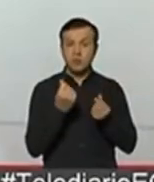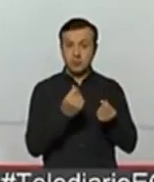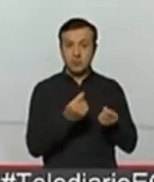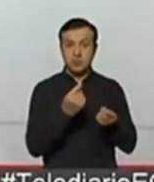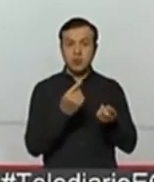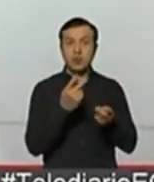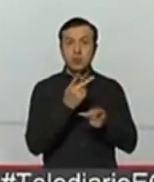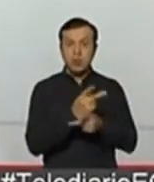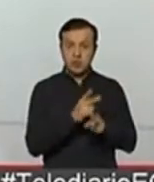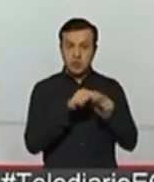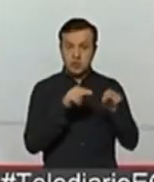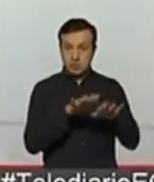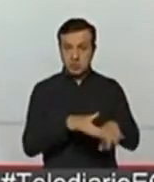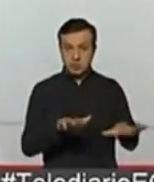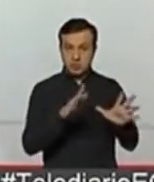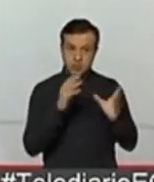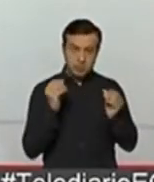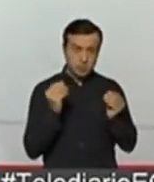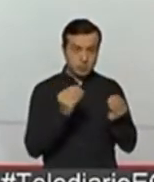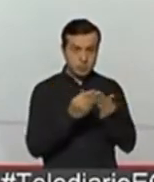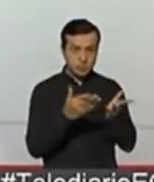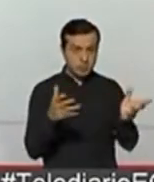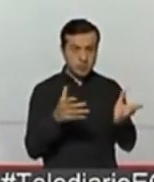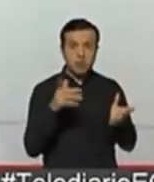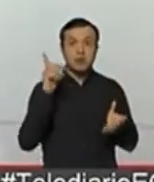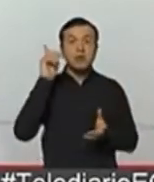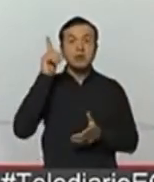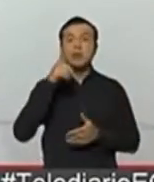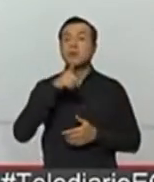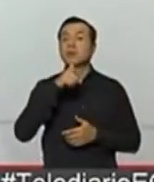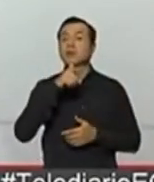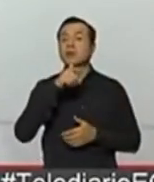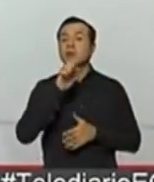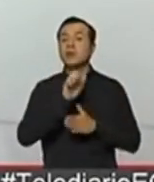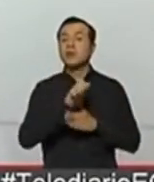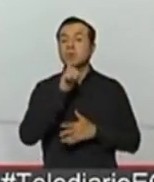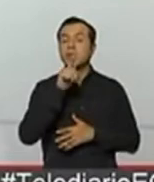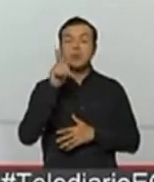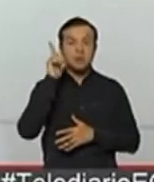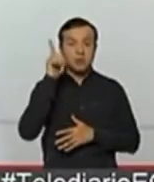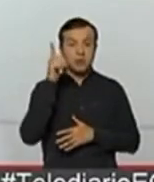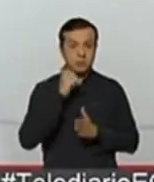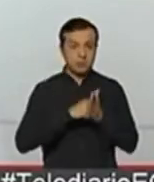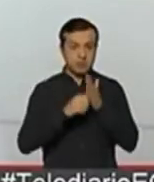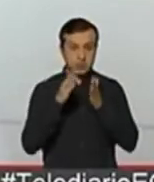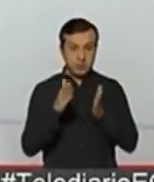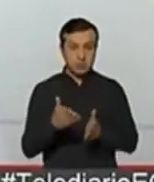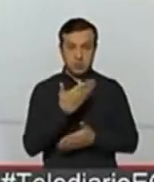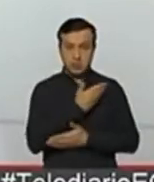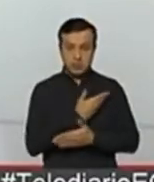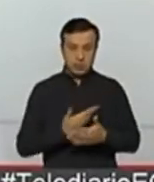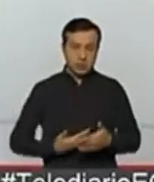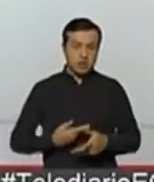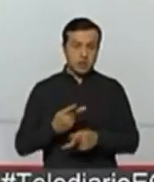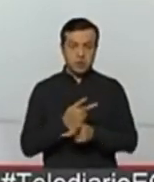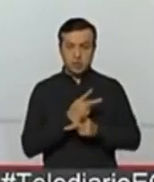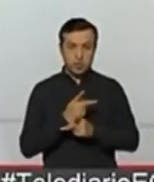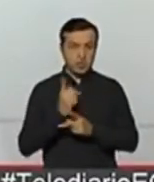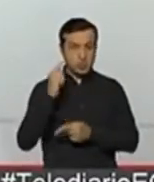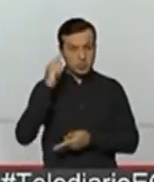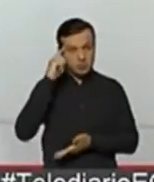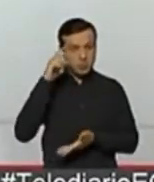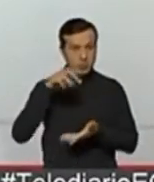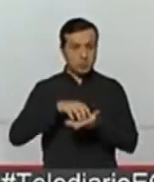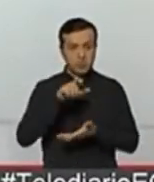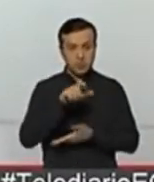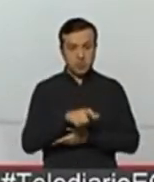Verde, Retos y Oportunidades Regionales. ¿Quién será el líder por parte de nuestro país? El ministro presidente del Consejo de Gobierno de Galápagos, el doctor